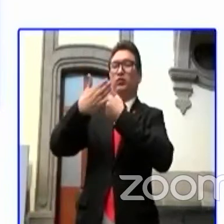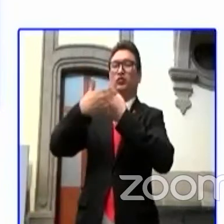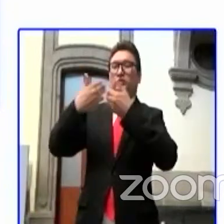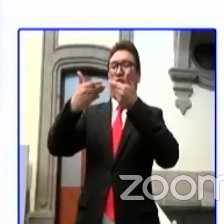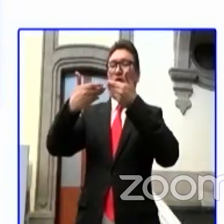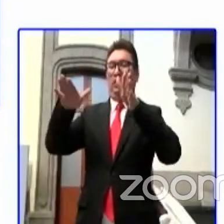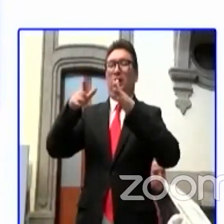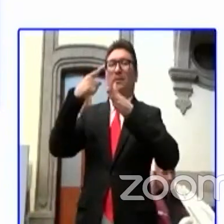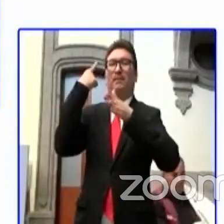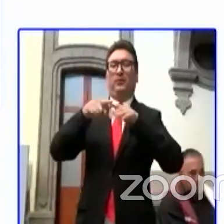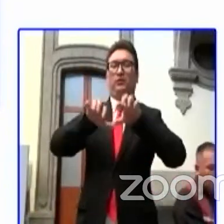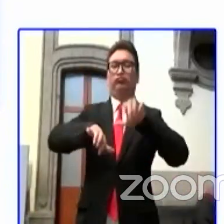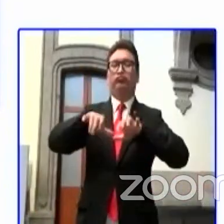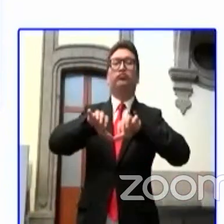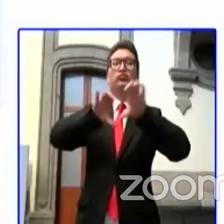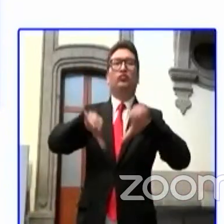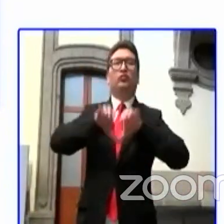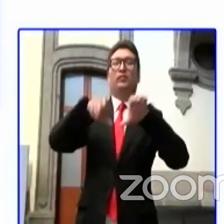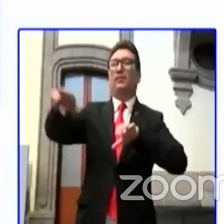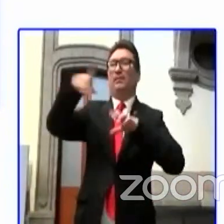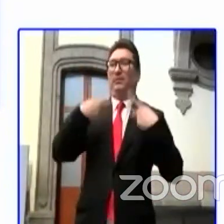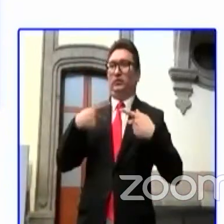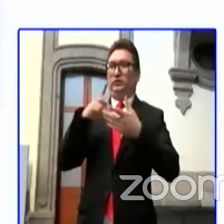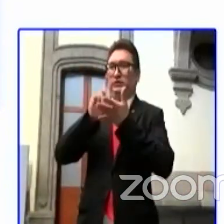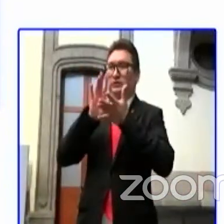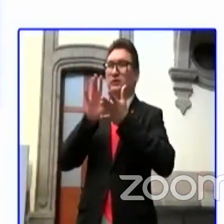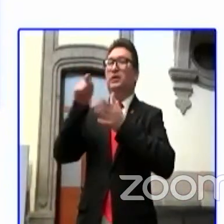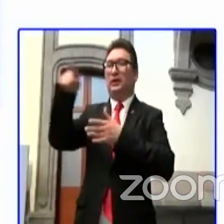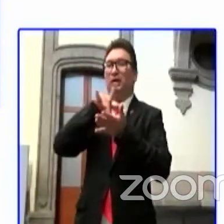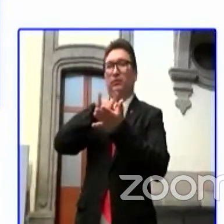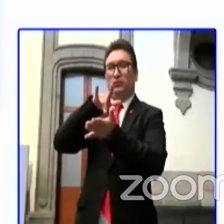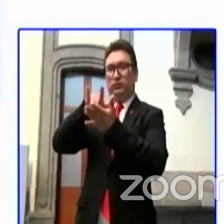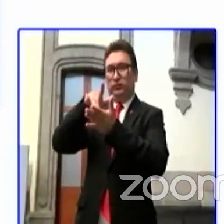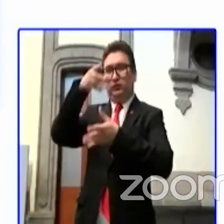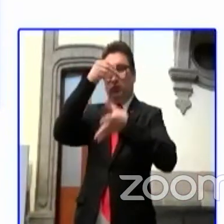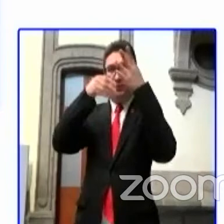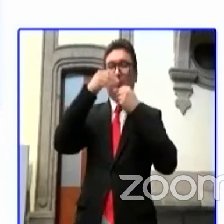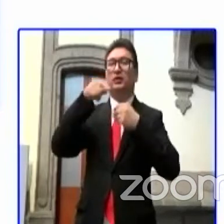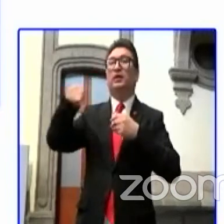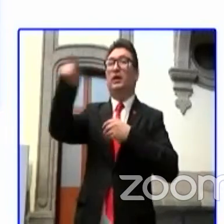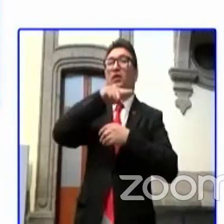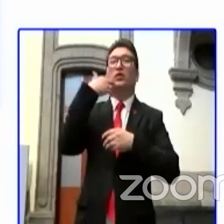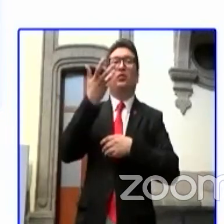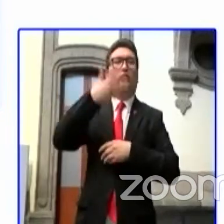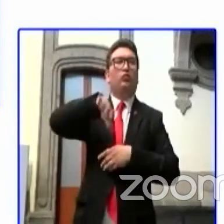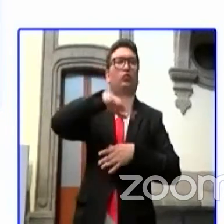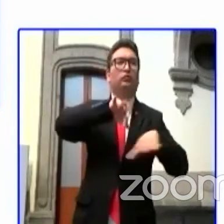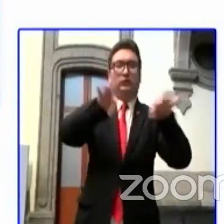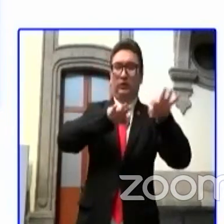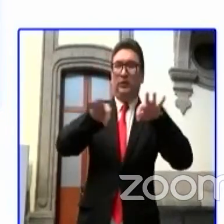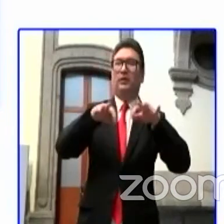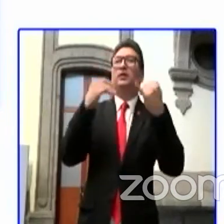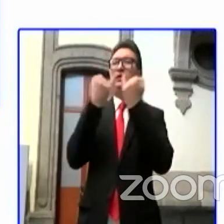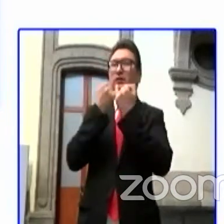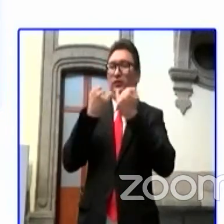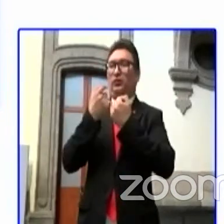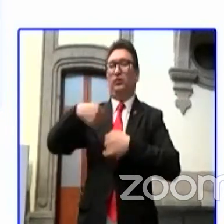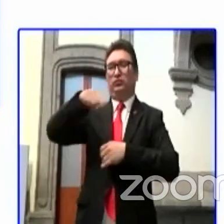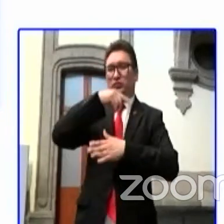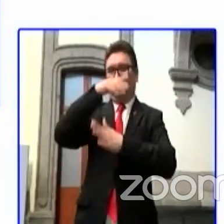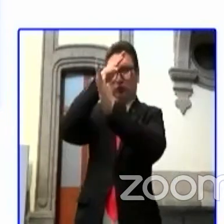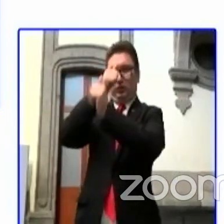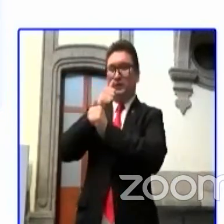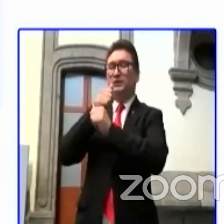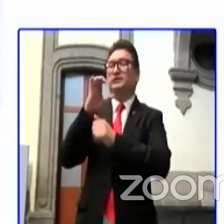para capacitar a personas con discapacidad que buscan empleo, y también a través del convenio con